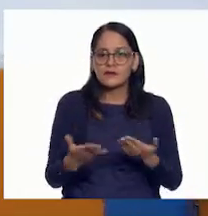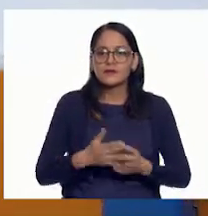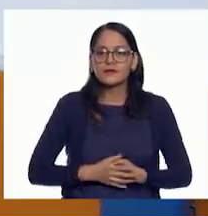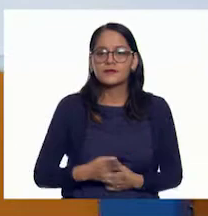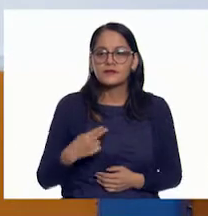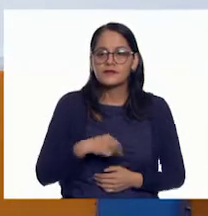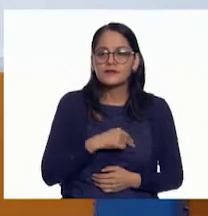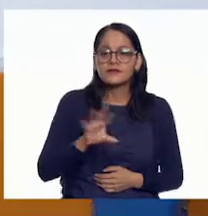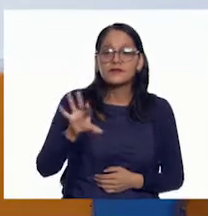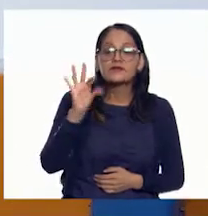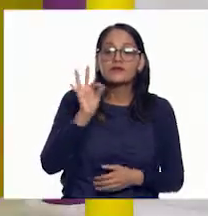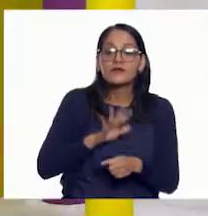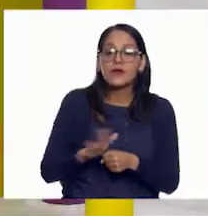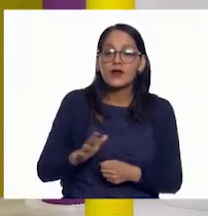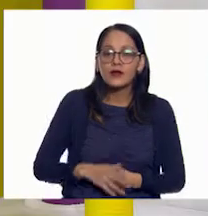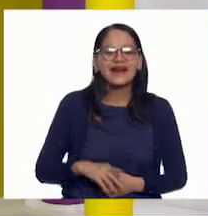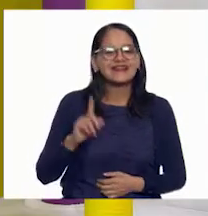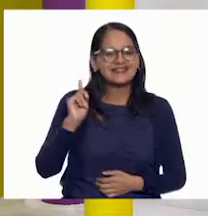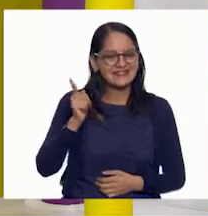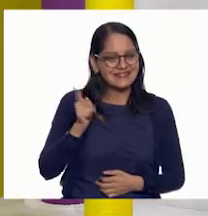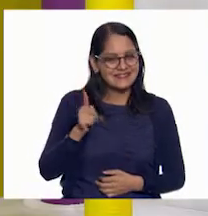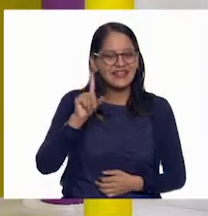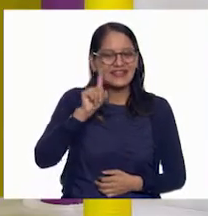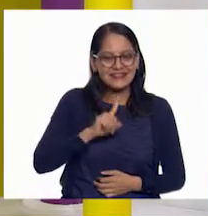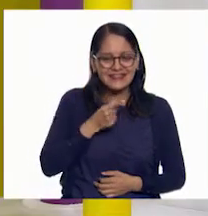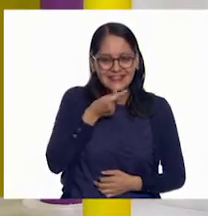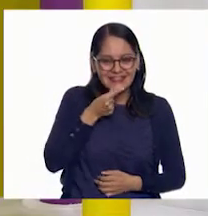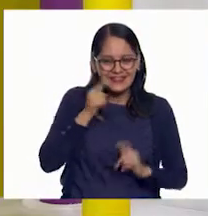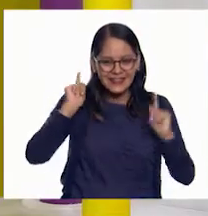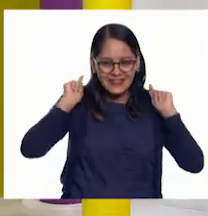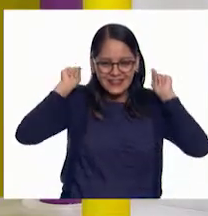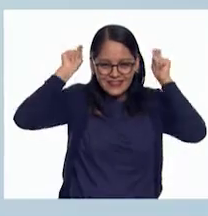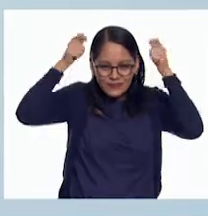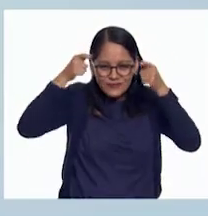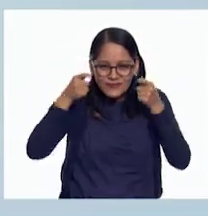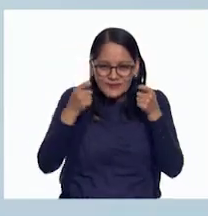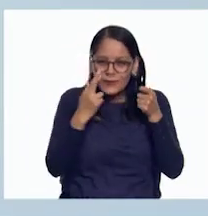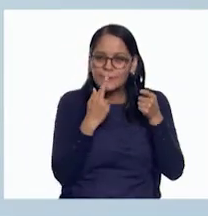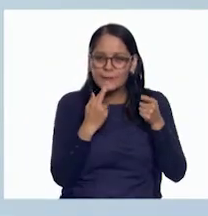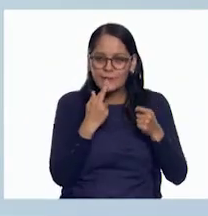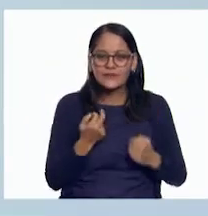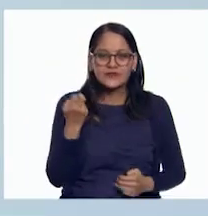escoger... Ya sé cuál. A ver, ¿cuál? Caperucita Roja. Caperucita Roja.